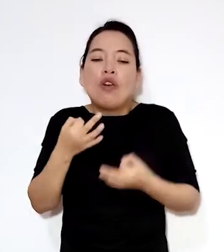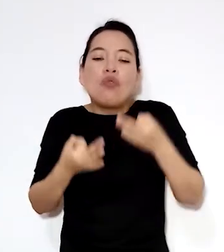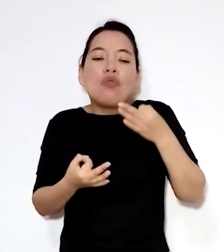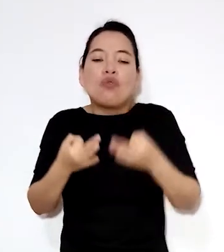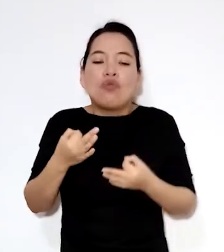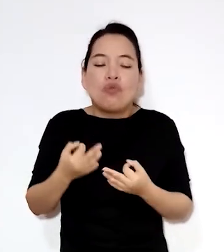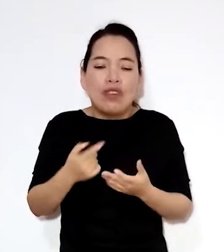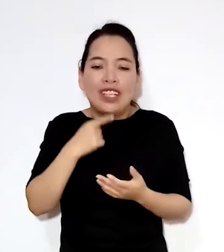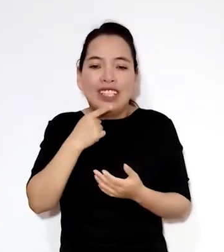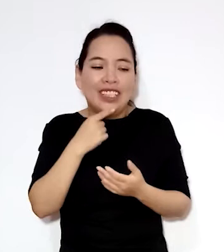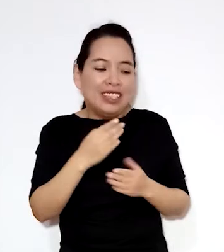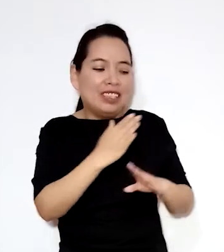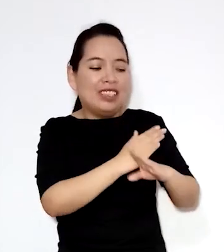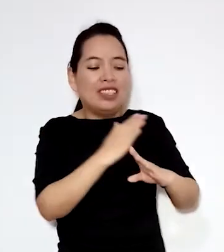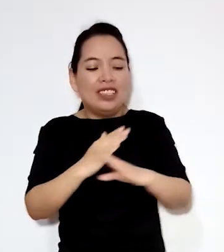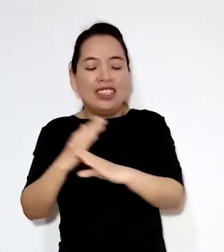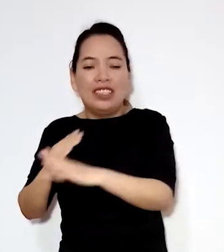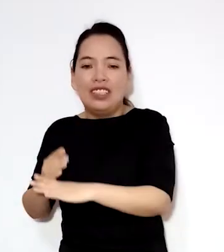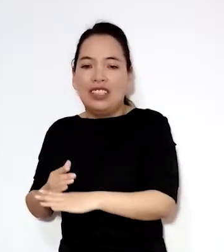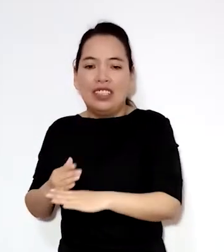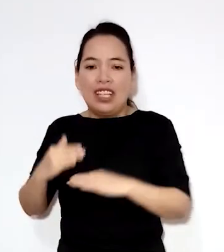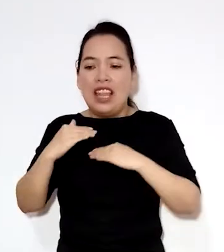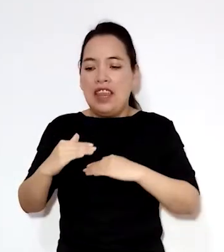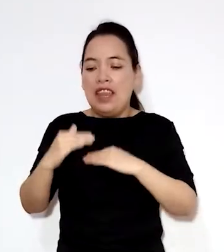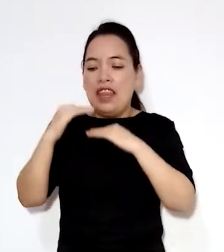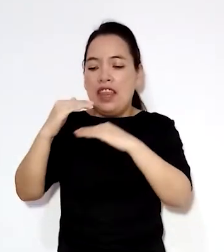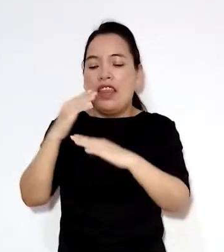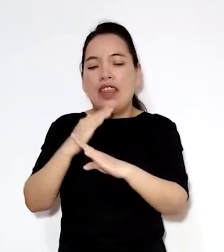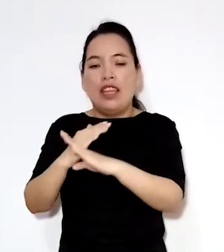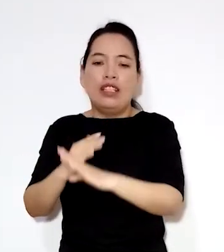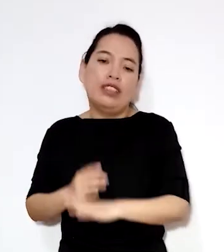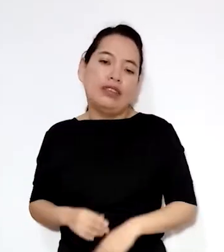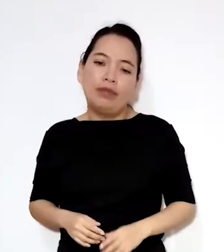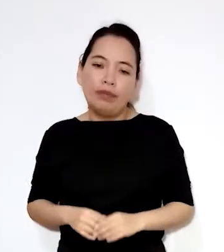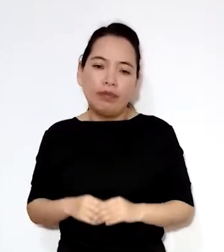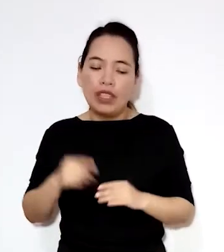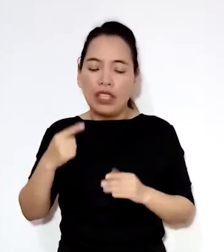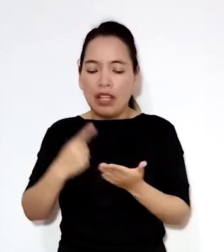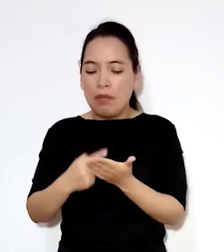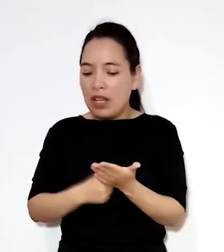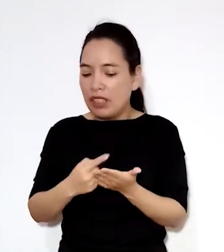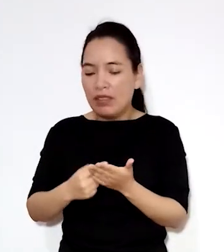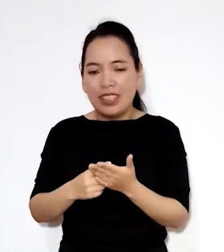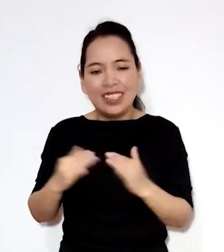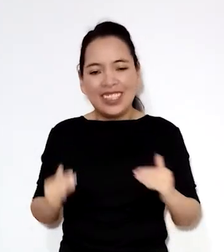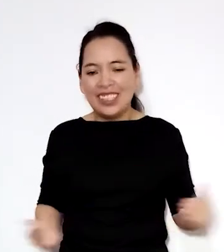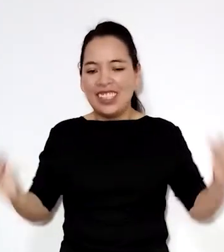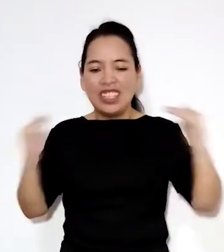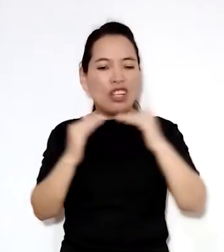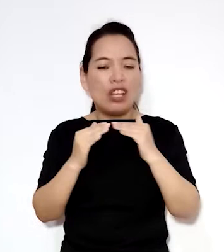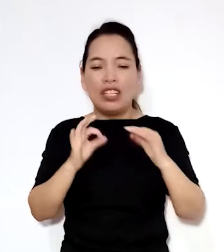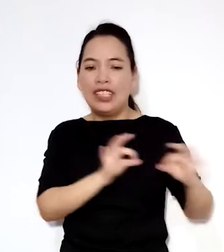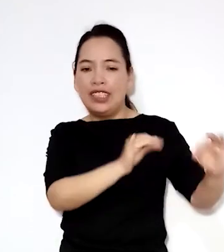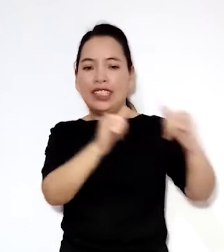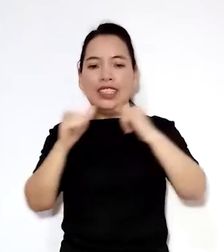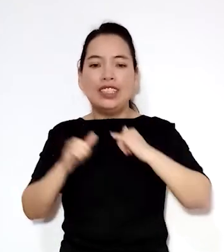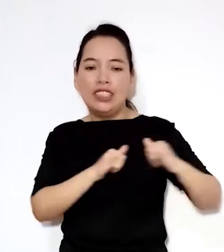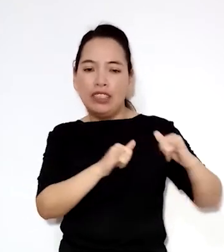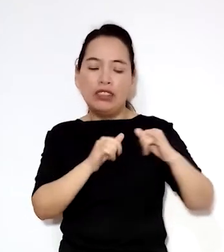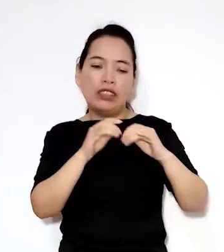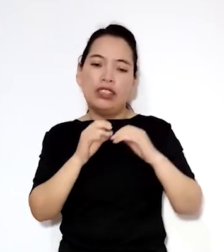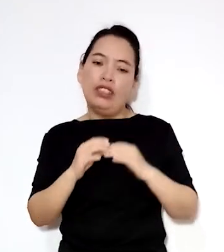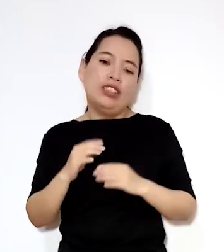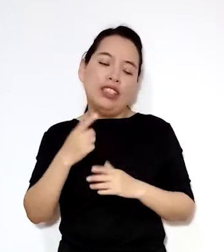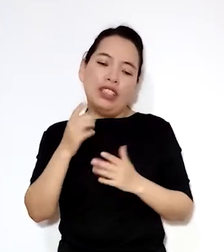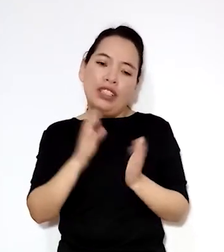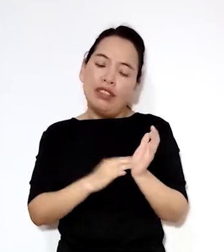siempre va a haber una justificación que limite la participación de las personas con discapacidad